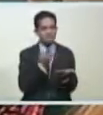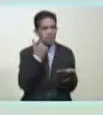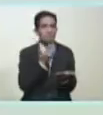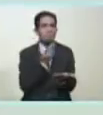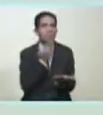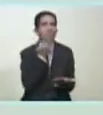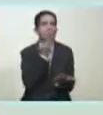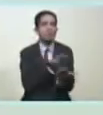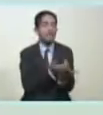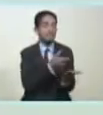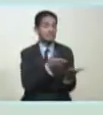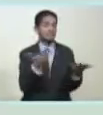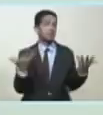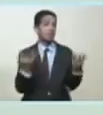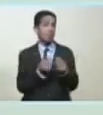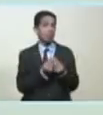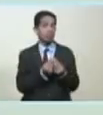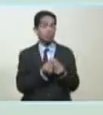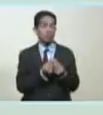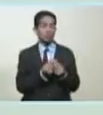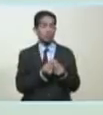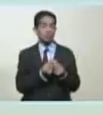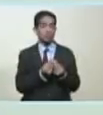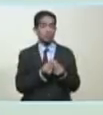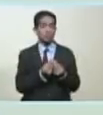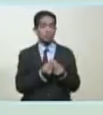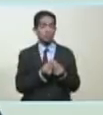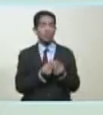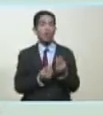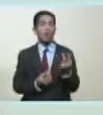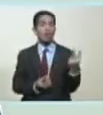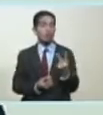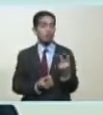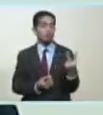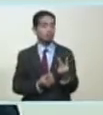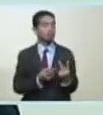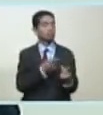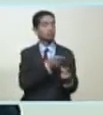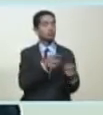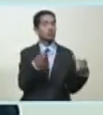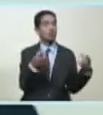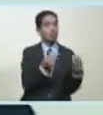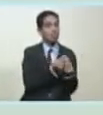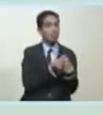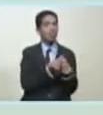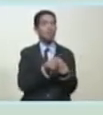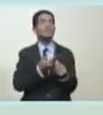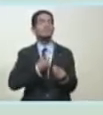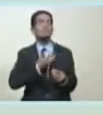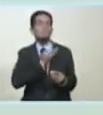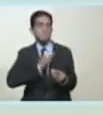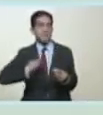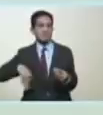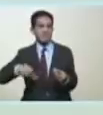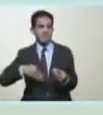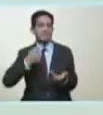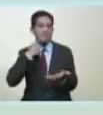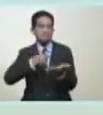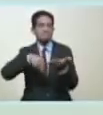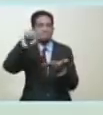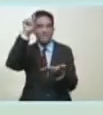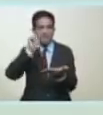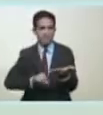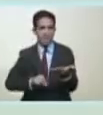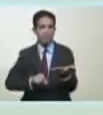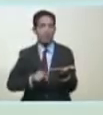que juntos, constituyente y presidente de la República, avancemos, firmemos las resoluciones